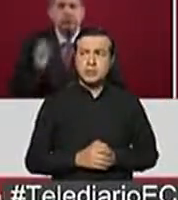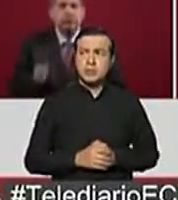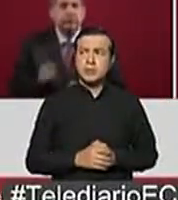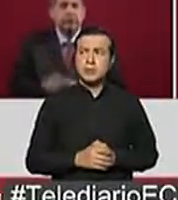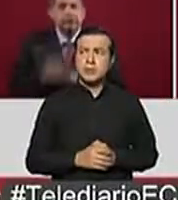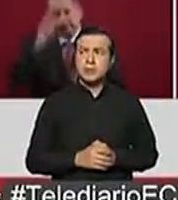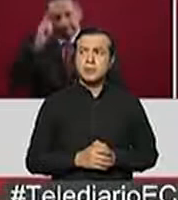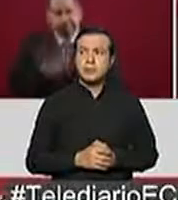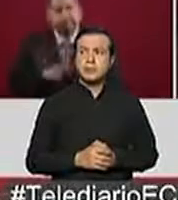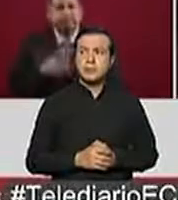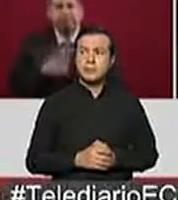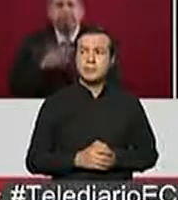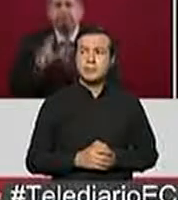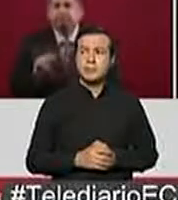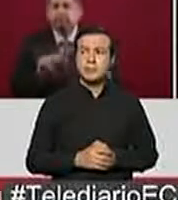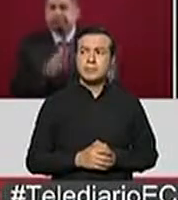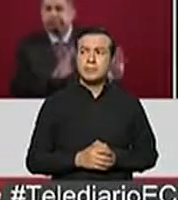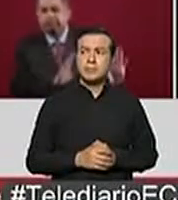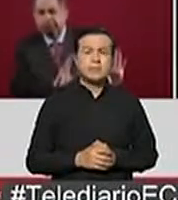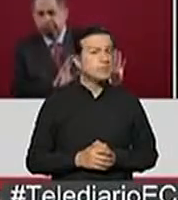no